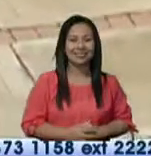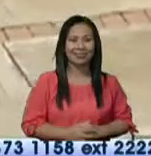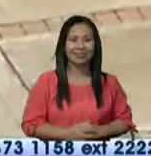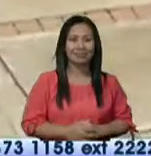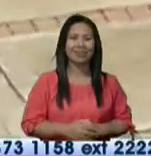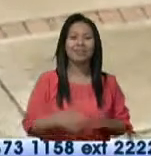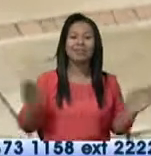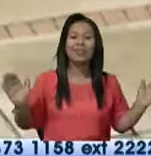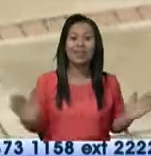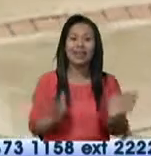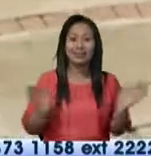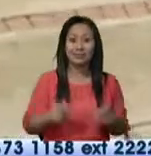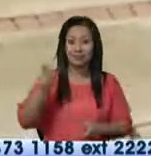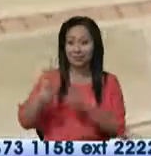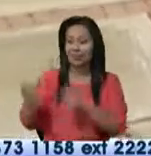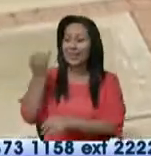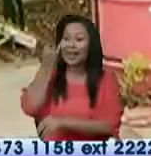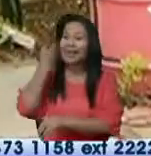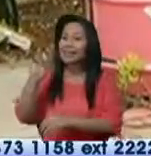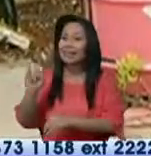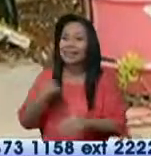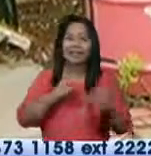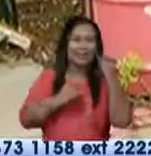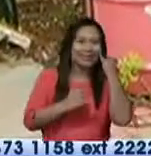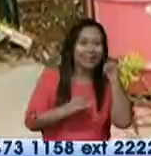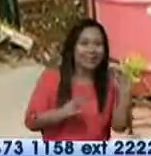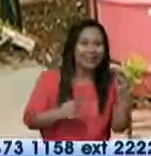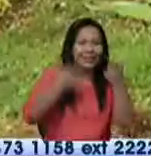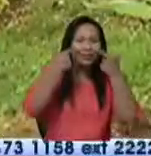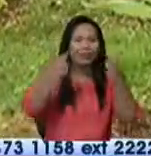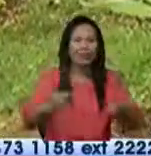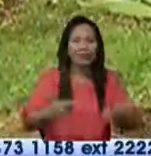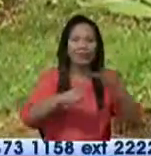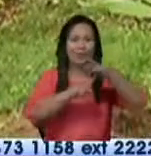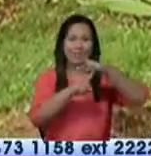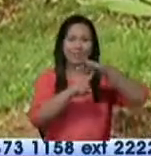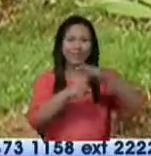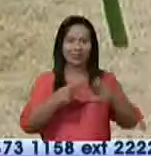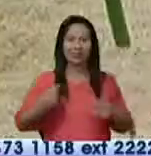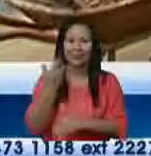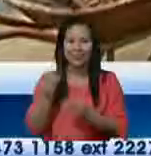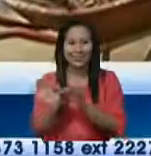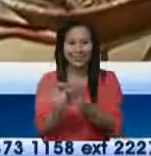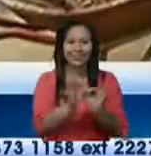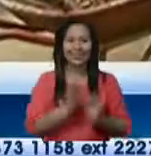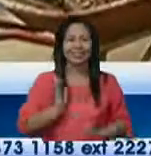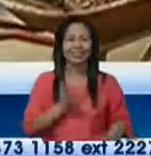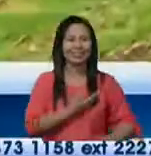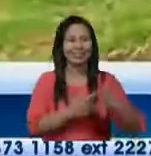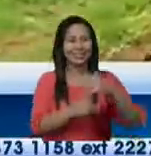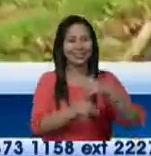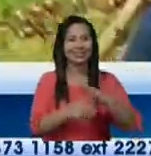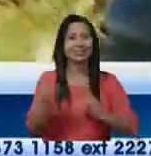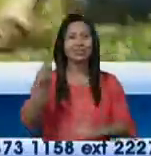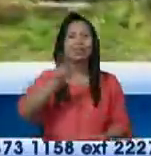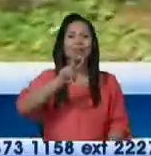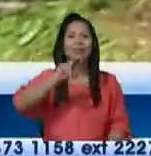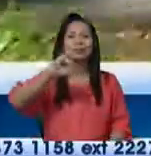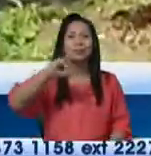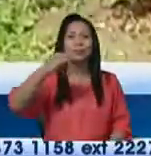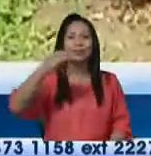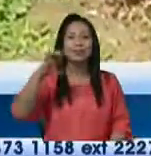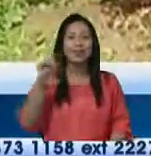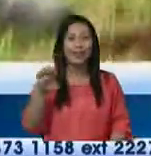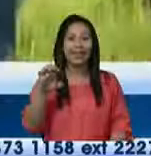Promover la participación de los vecinos en la preservación, cuidado y mantenimiento de parques. La vicealcaldesa visitó uno de